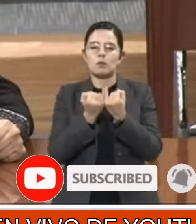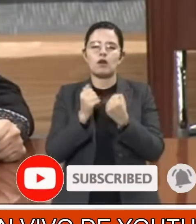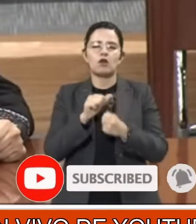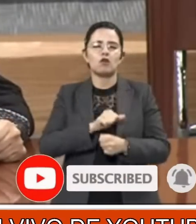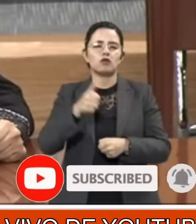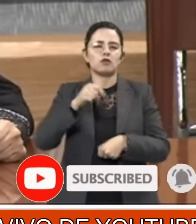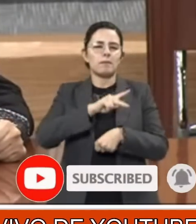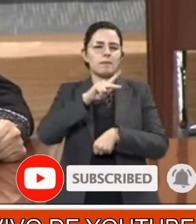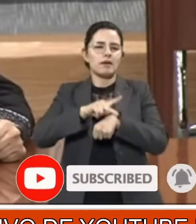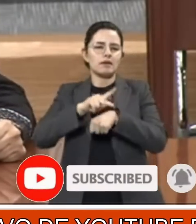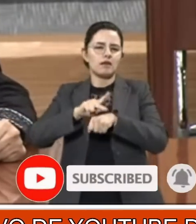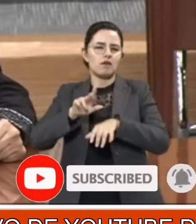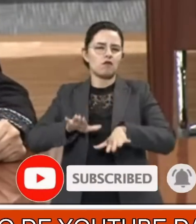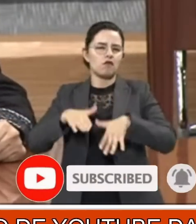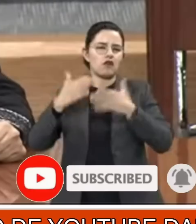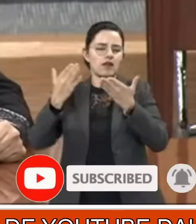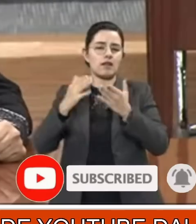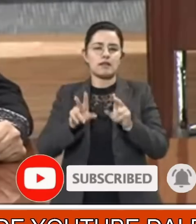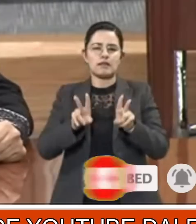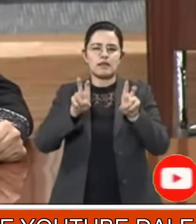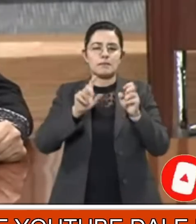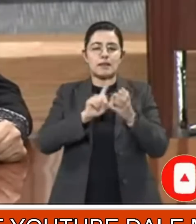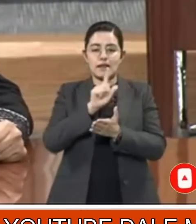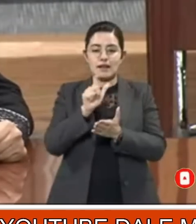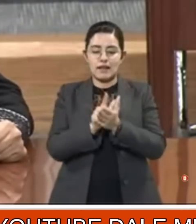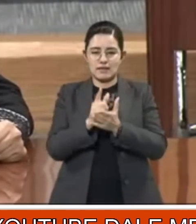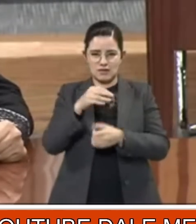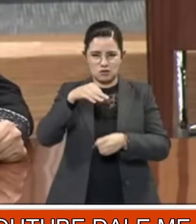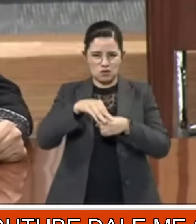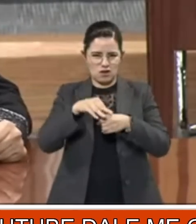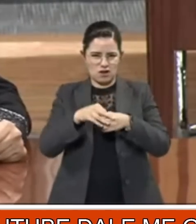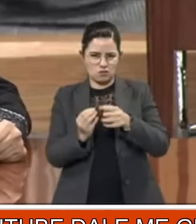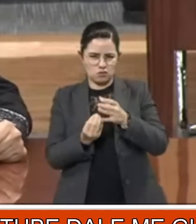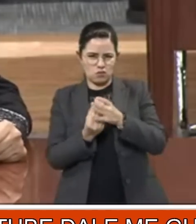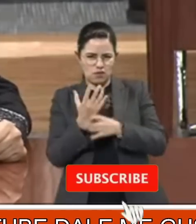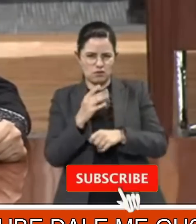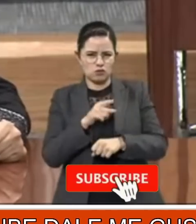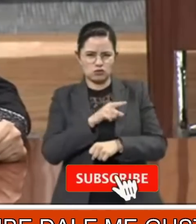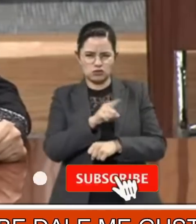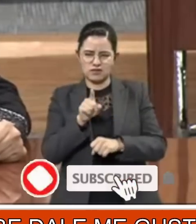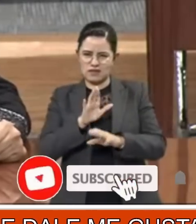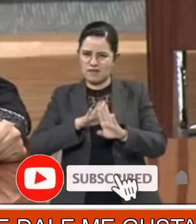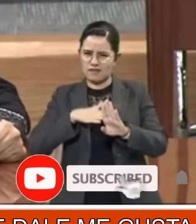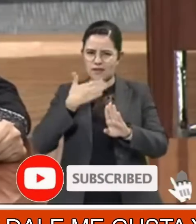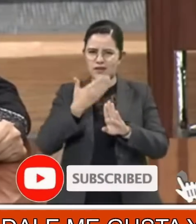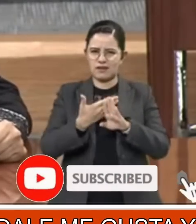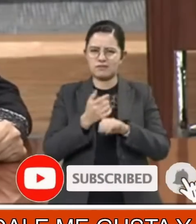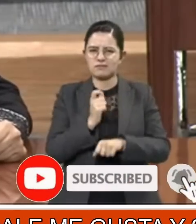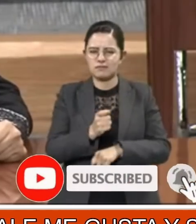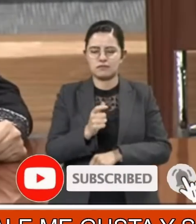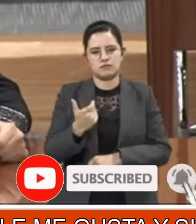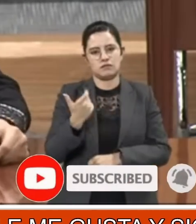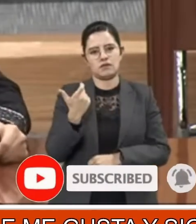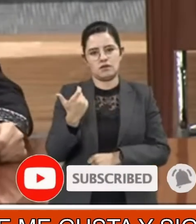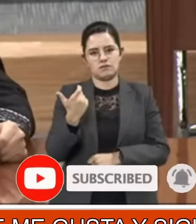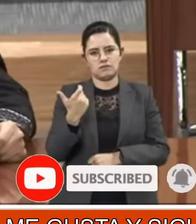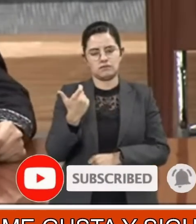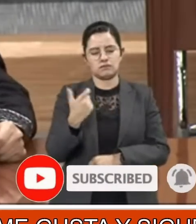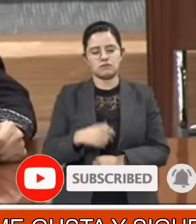anual del órgano fiscalizador del INE, quiero preguntarle si es capaz de